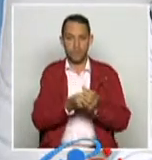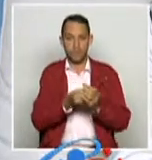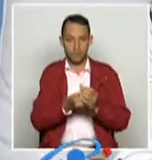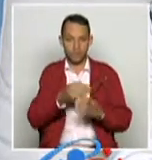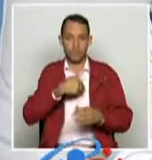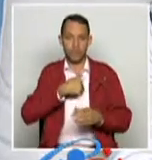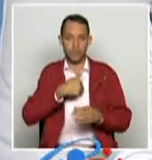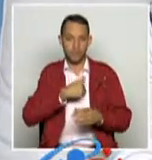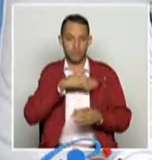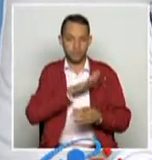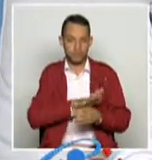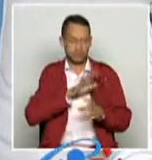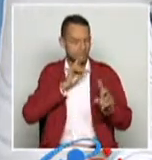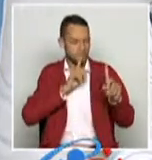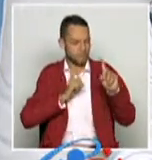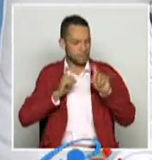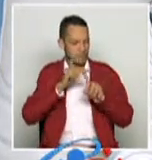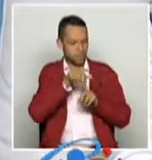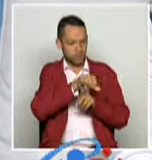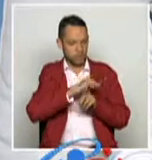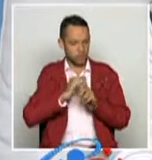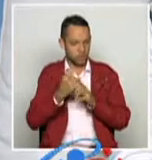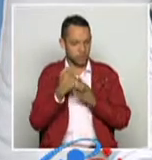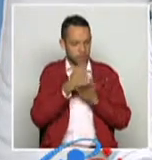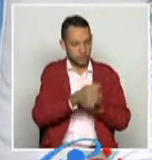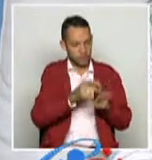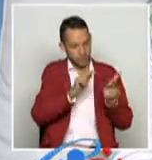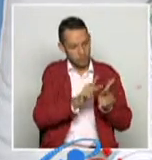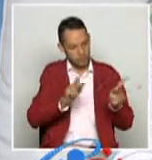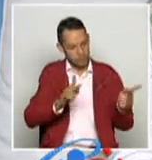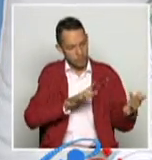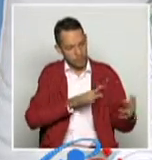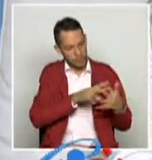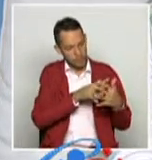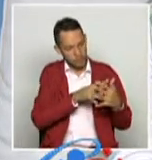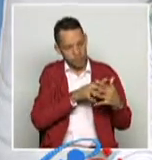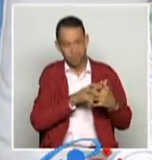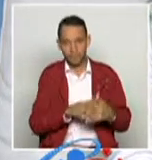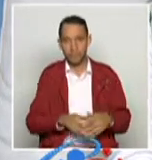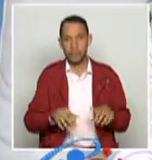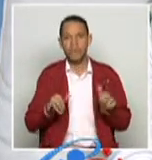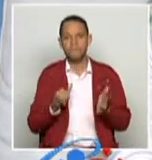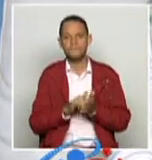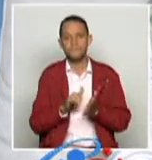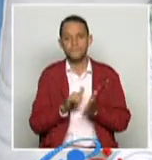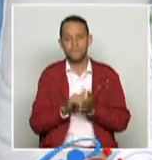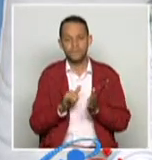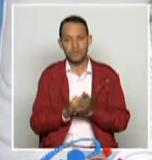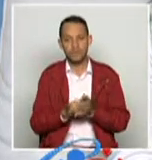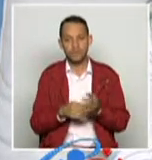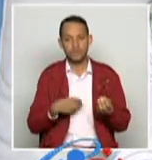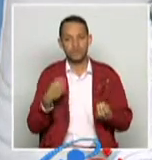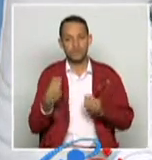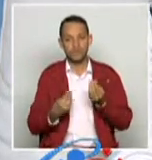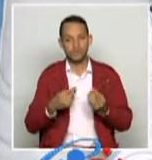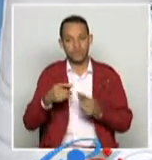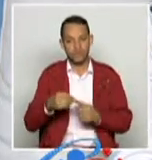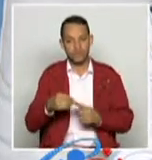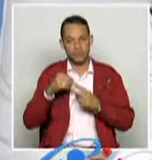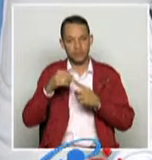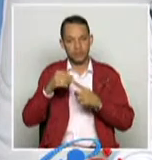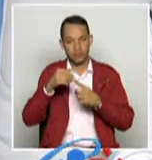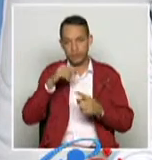programa que ellos tienen, el programa social que se llama Regale una Vida. Esta fundación tan maravillosa que recibe a los